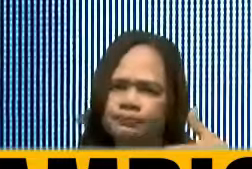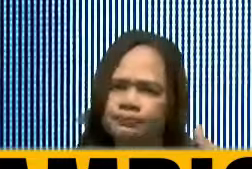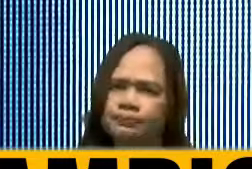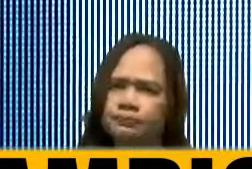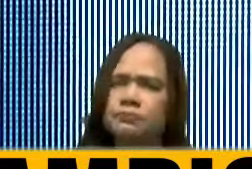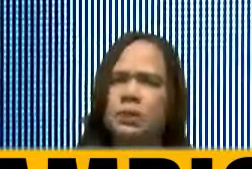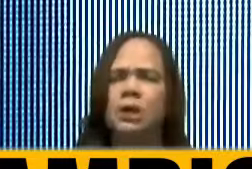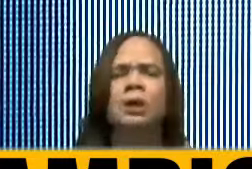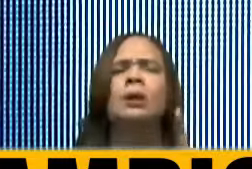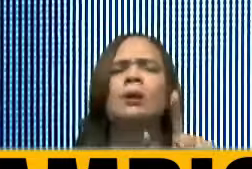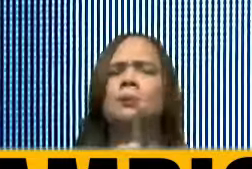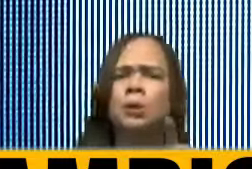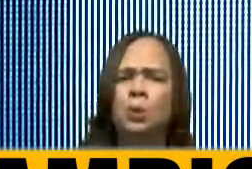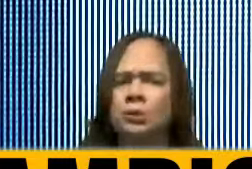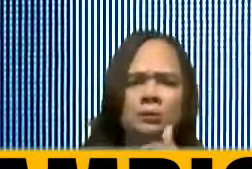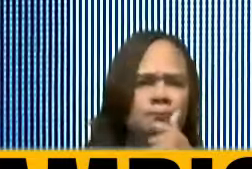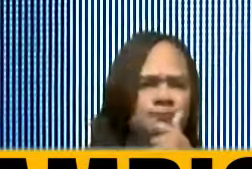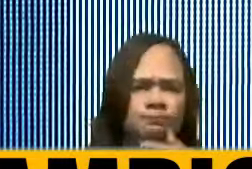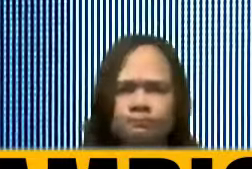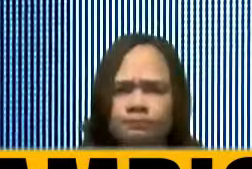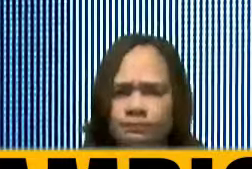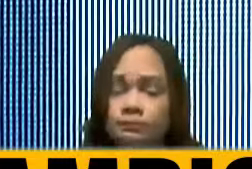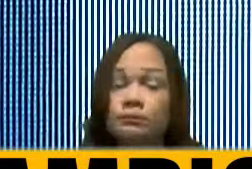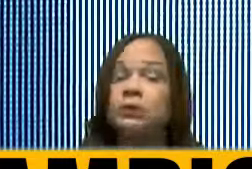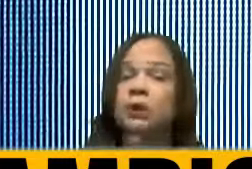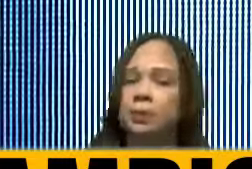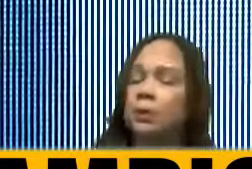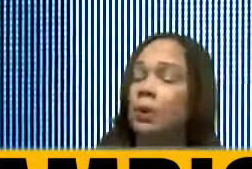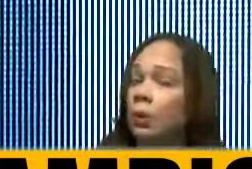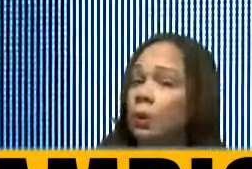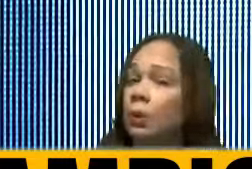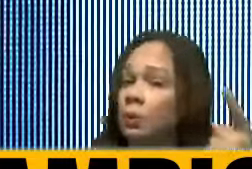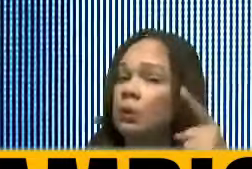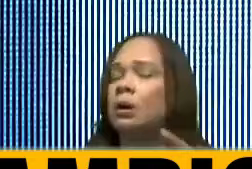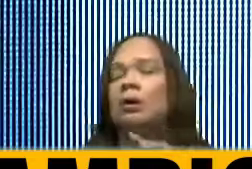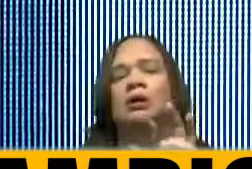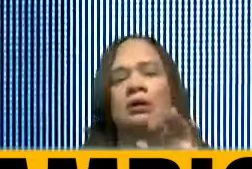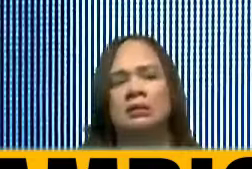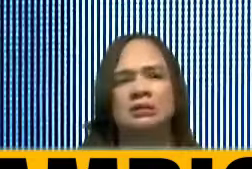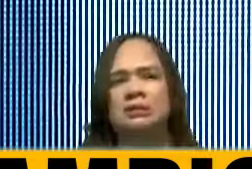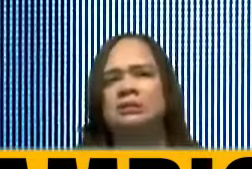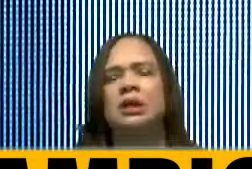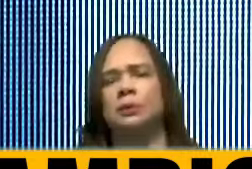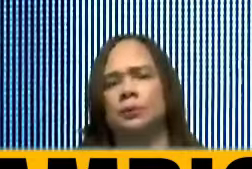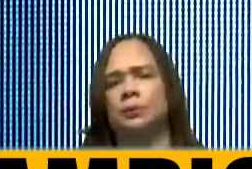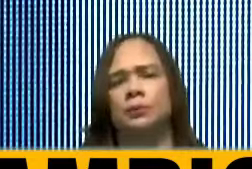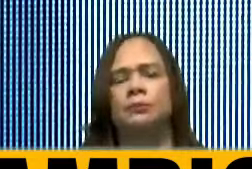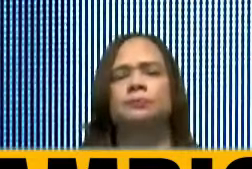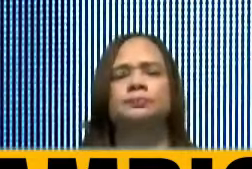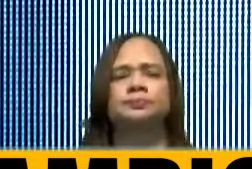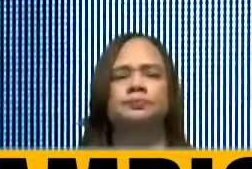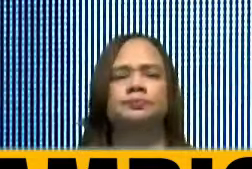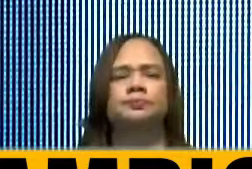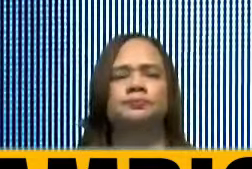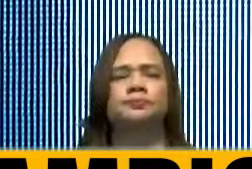consultado internamente y externamente eh Para que esas sean las las reformas de